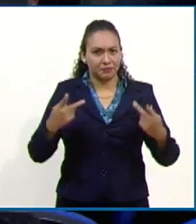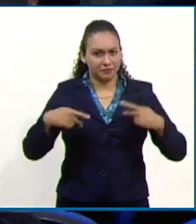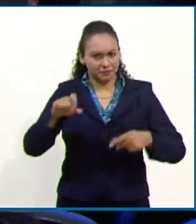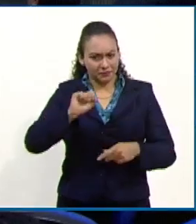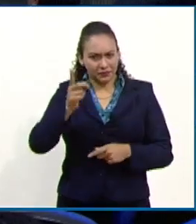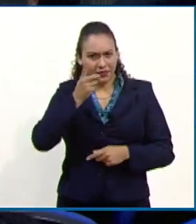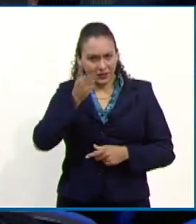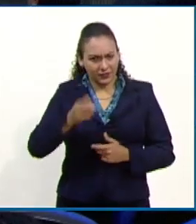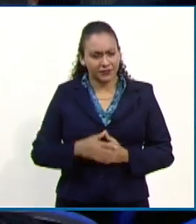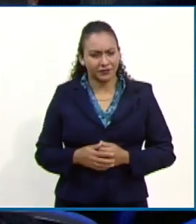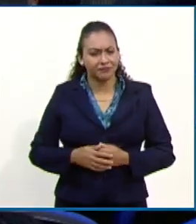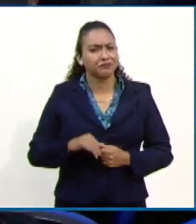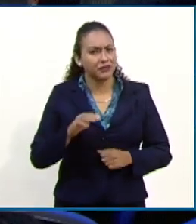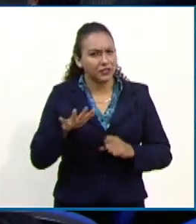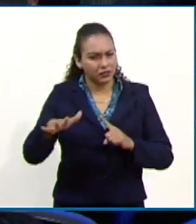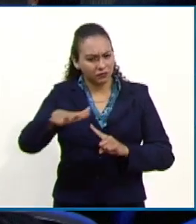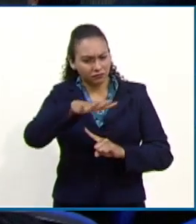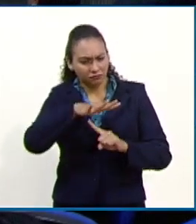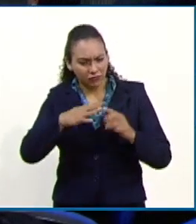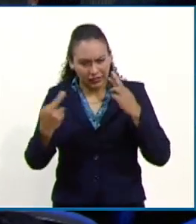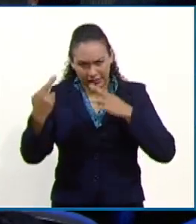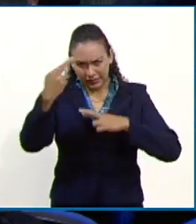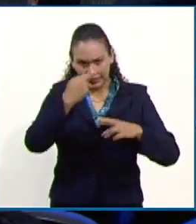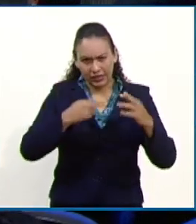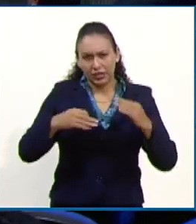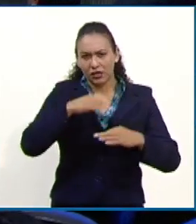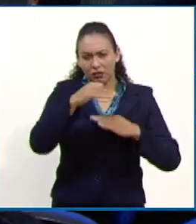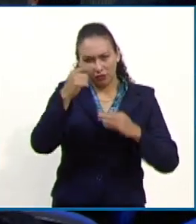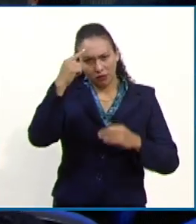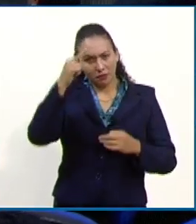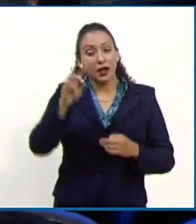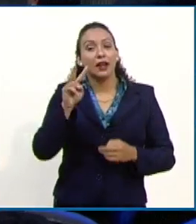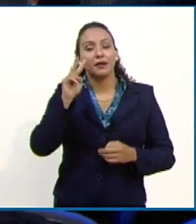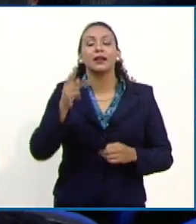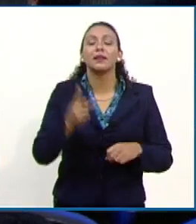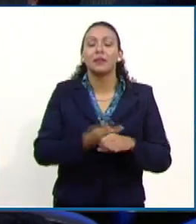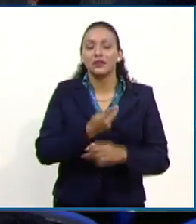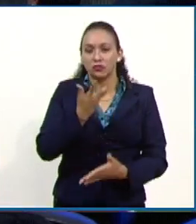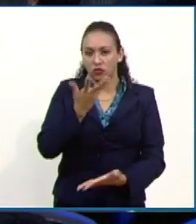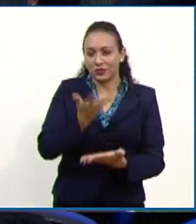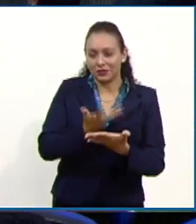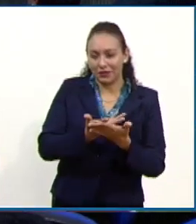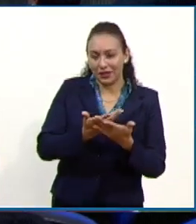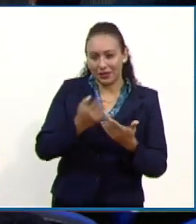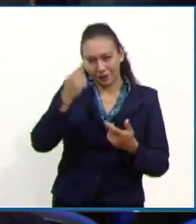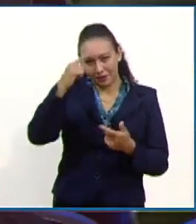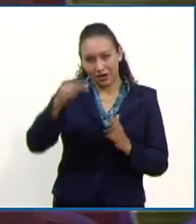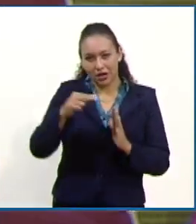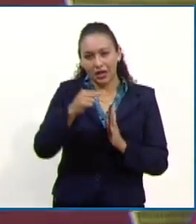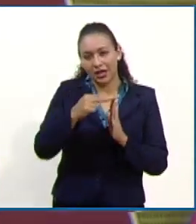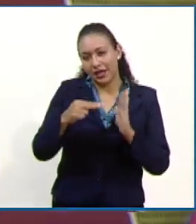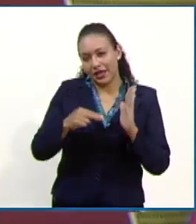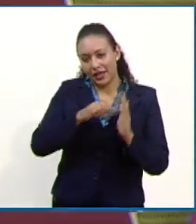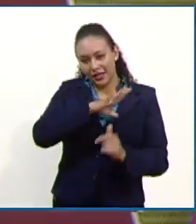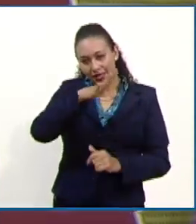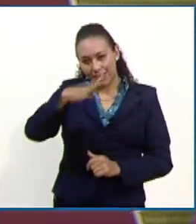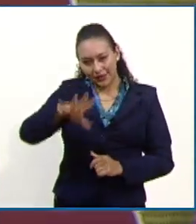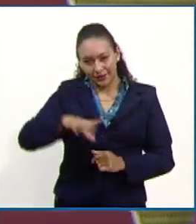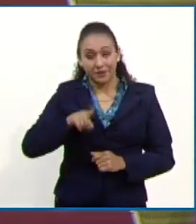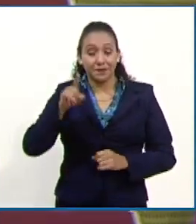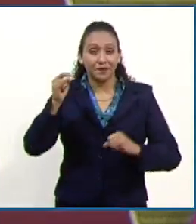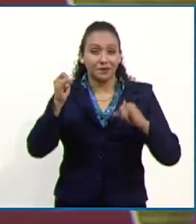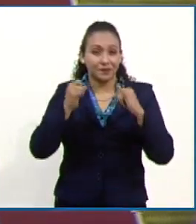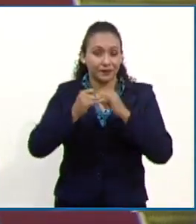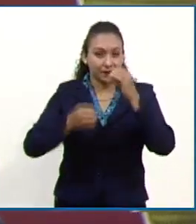analizaron los efectos generales de la suspensión en el control de constitucionalidad de normas generales. En el Instituto de